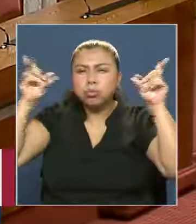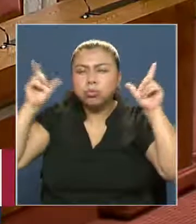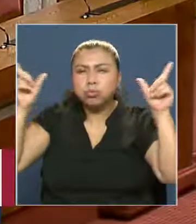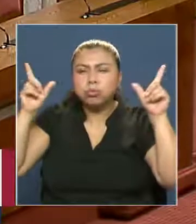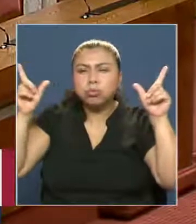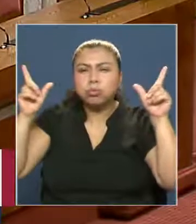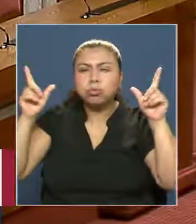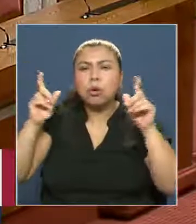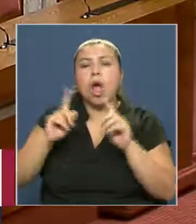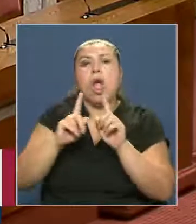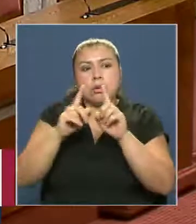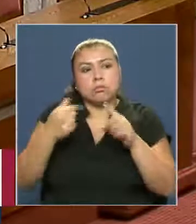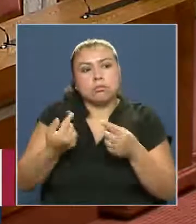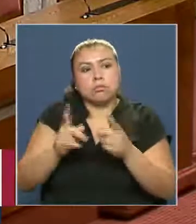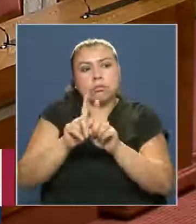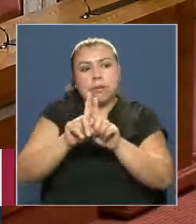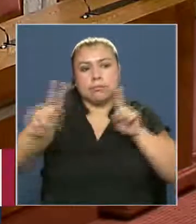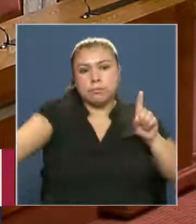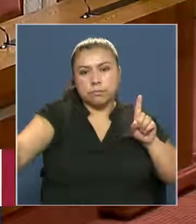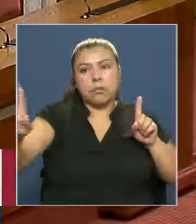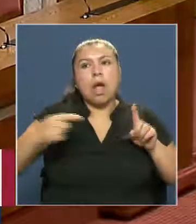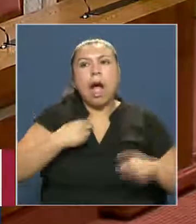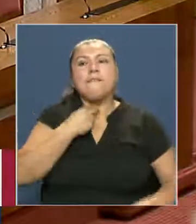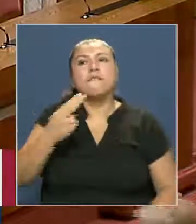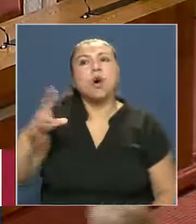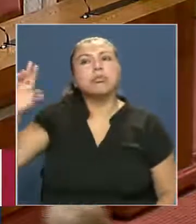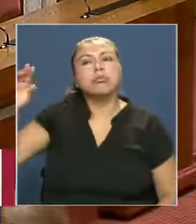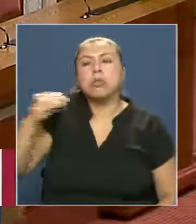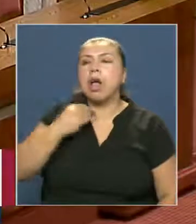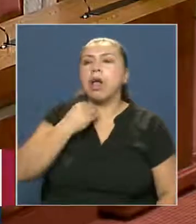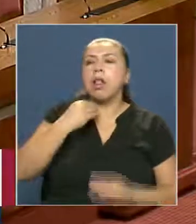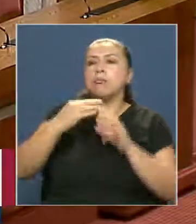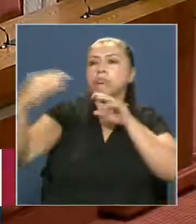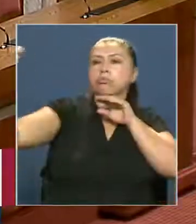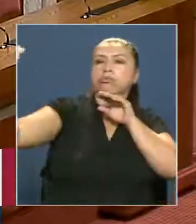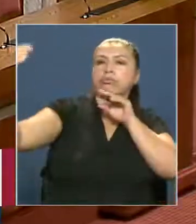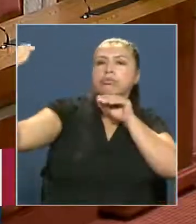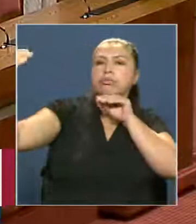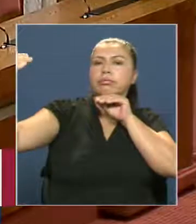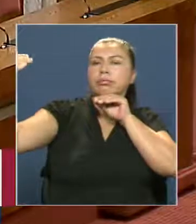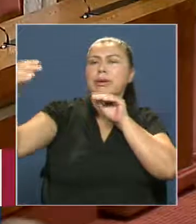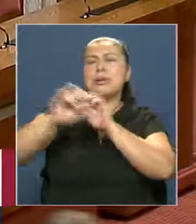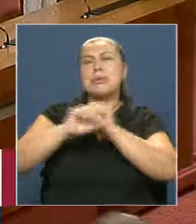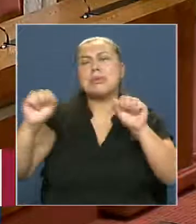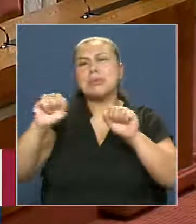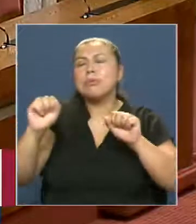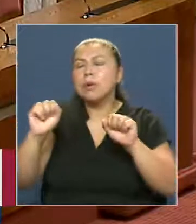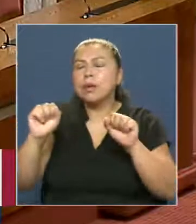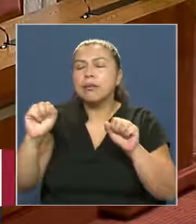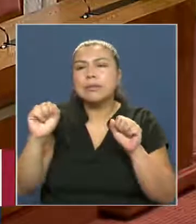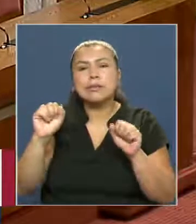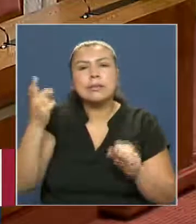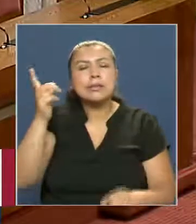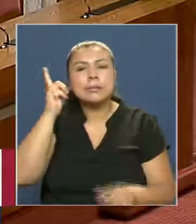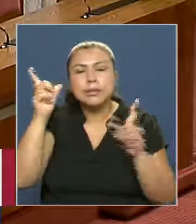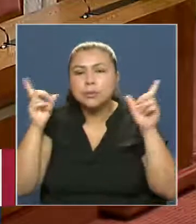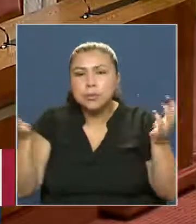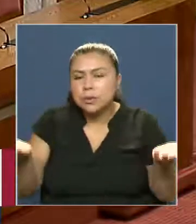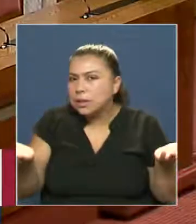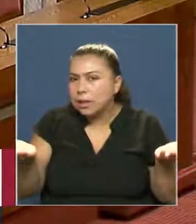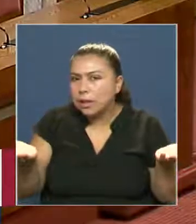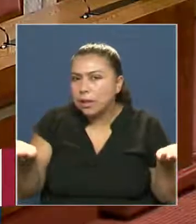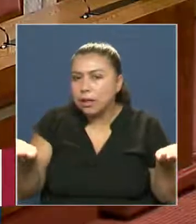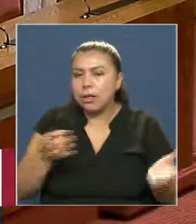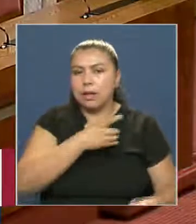distancia apropiada, entiendo que deben alzar la voz y eso hace menos posible escuchar y por supuesto que